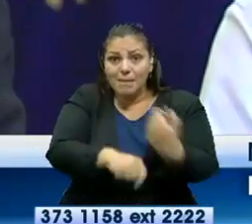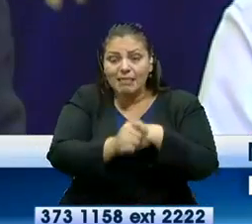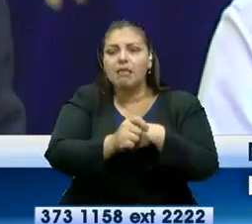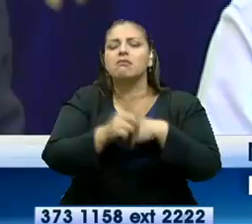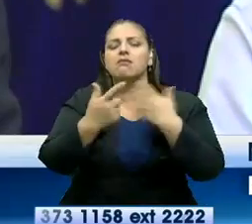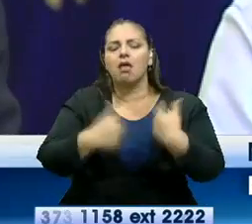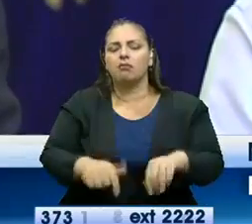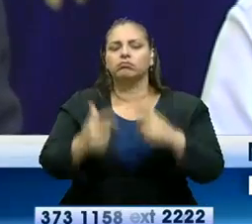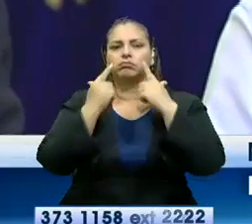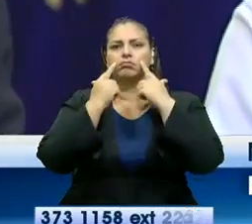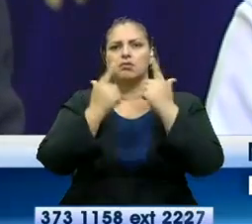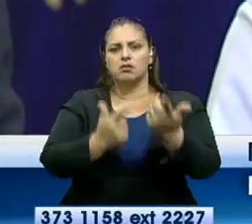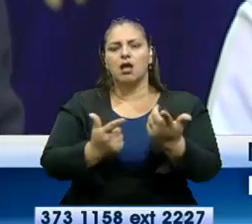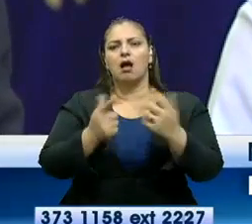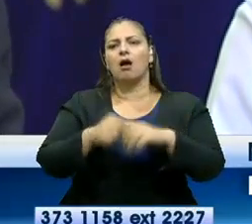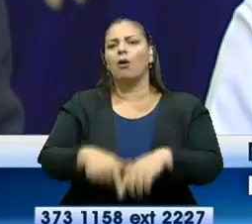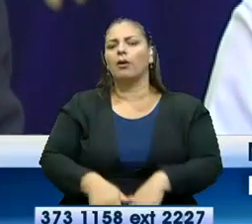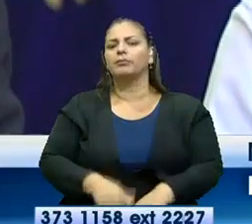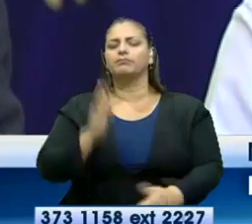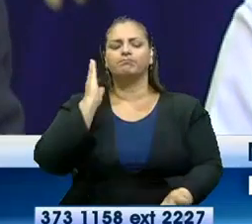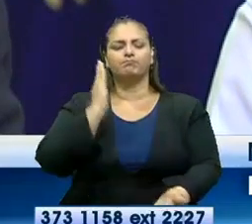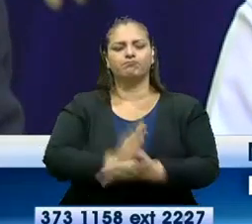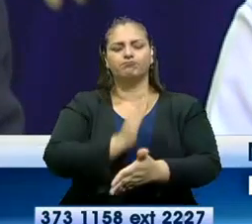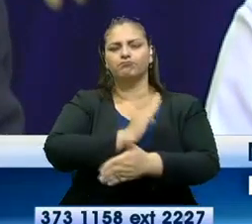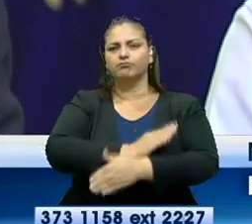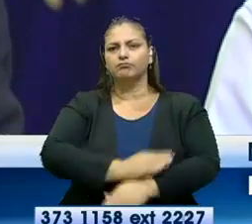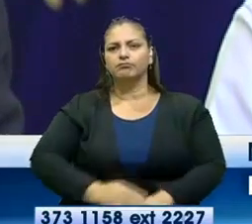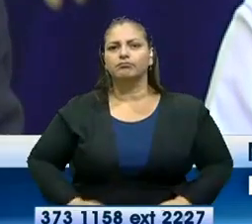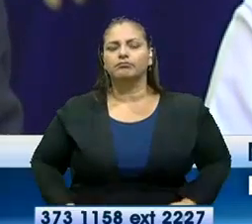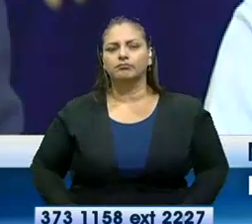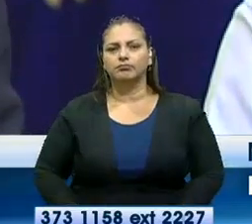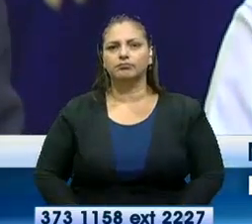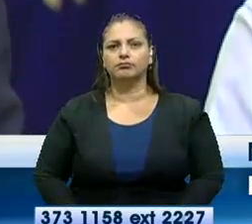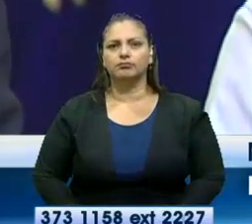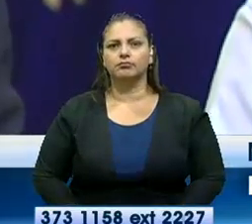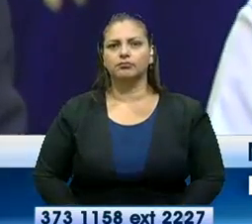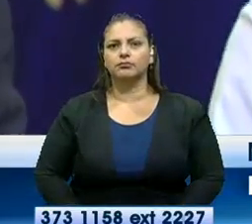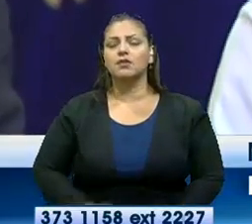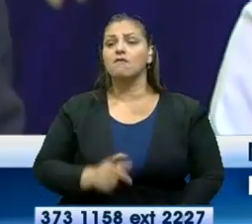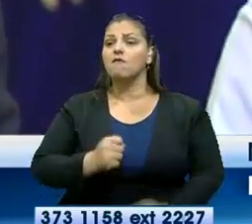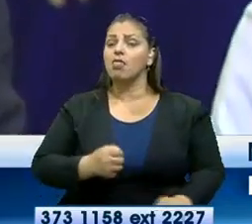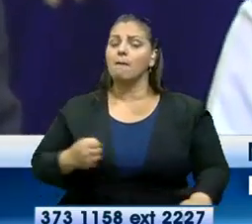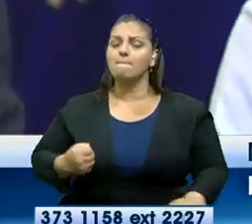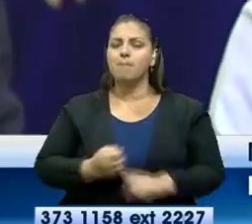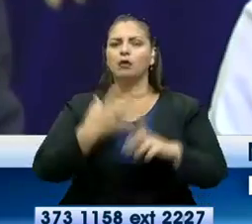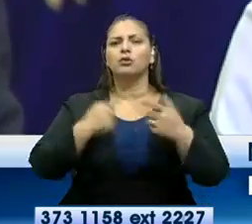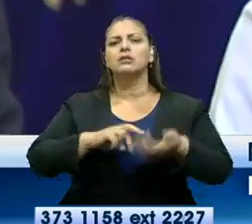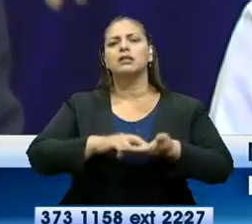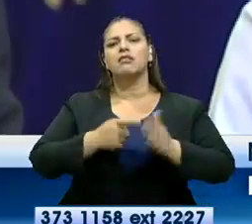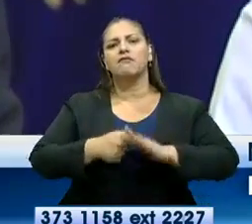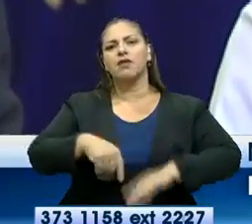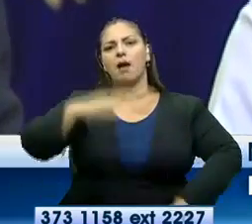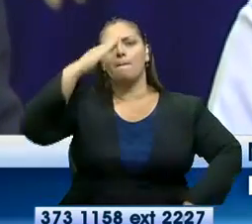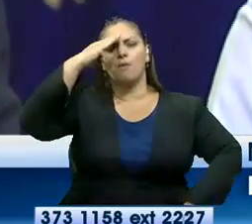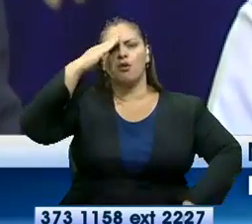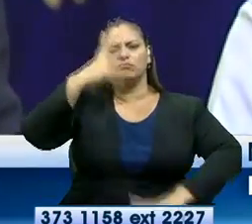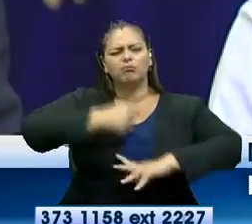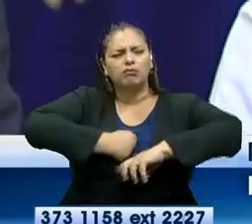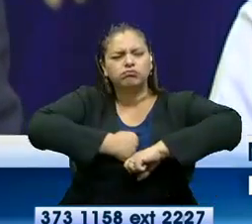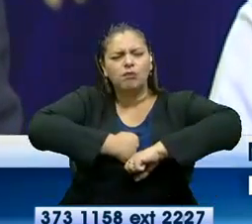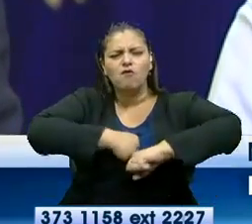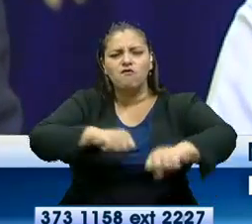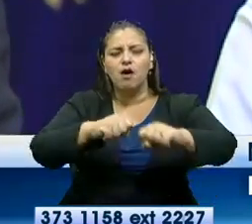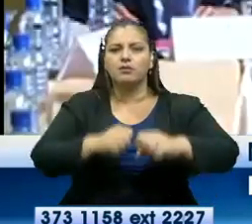en la distribución del de drogas y el microtráfico. Necesitamos hacer un esfuerzo nacional con